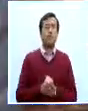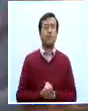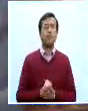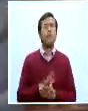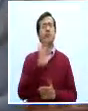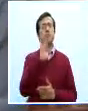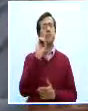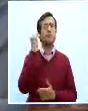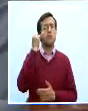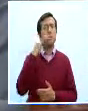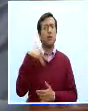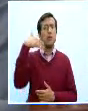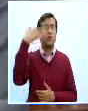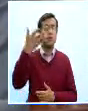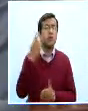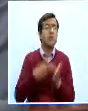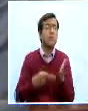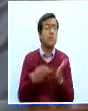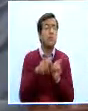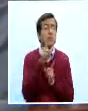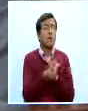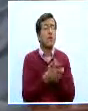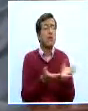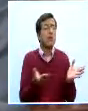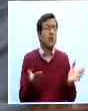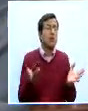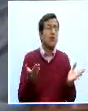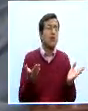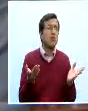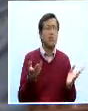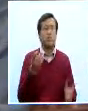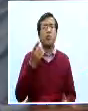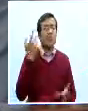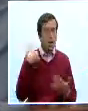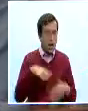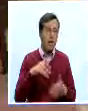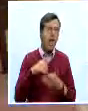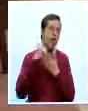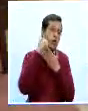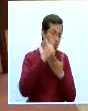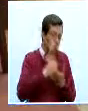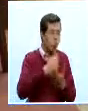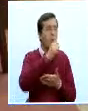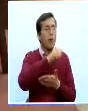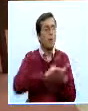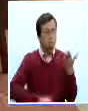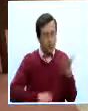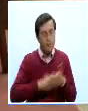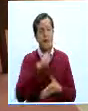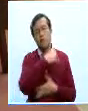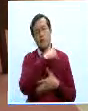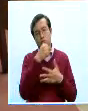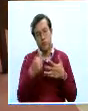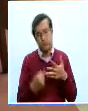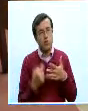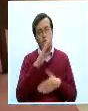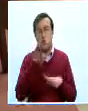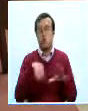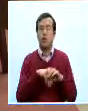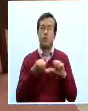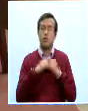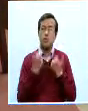de esos noventa días qué va a pasar con aquellos contribuyentes que pese a este beneficio en el evento de ser aprobado los términos que ha sido presentado el proyecto por la